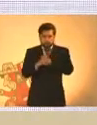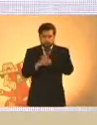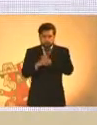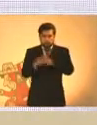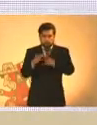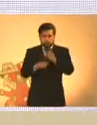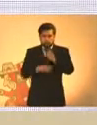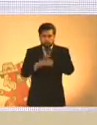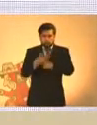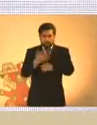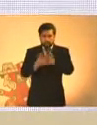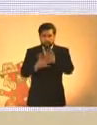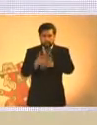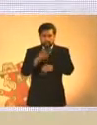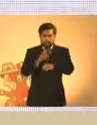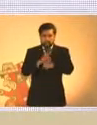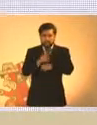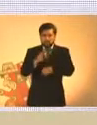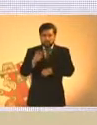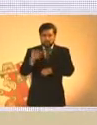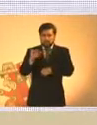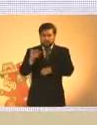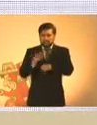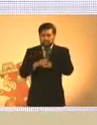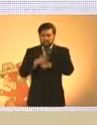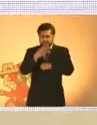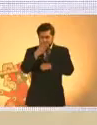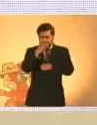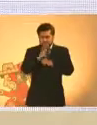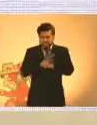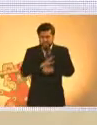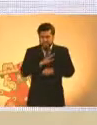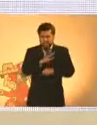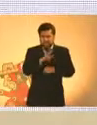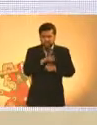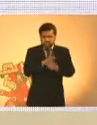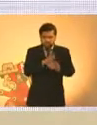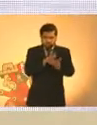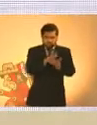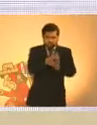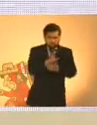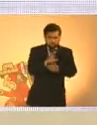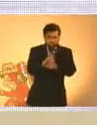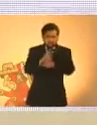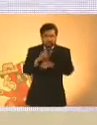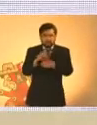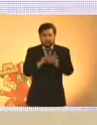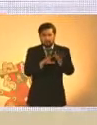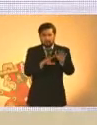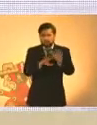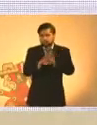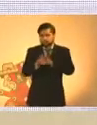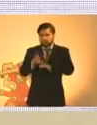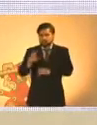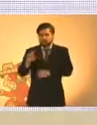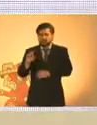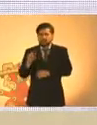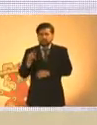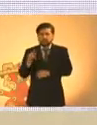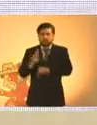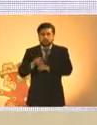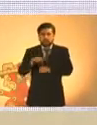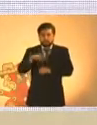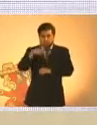quince días de bolívar está muriéndose en santa marta colombia en 1830 pero como el